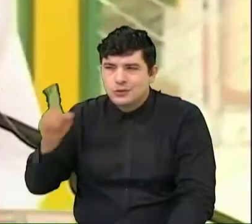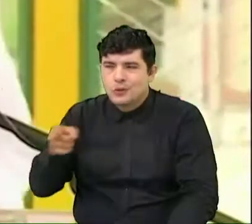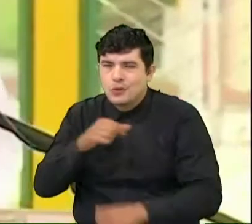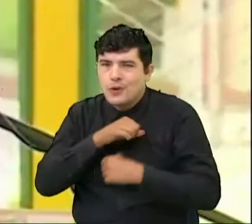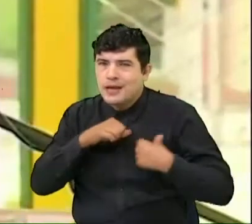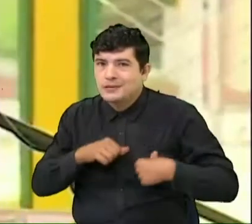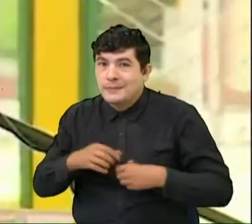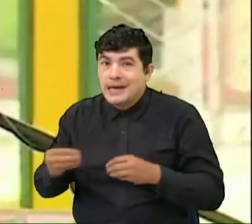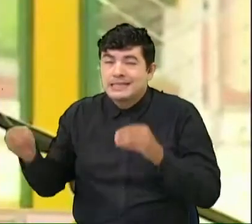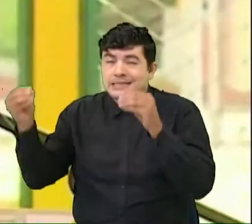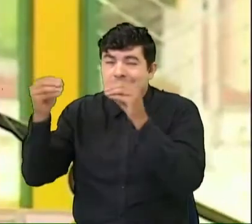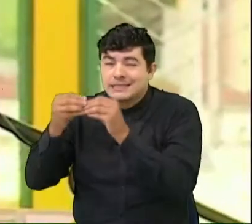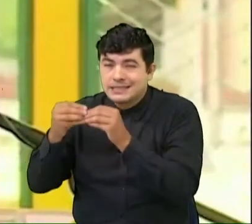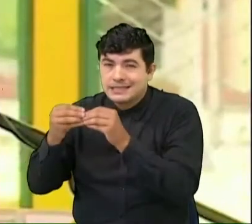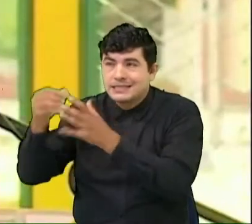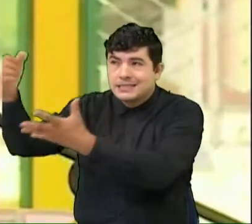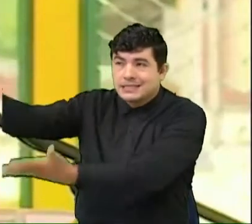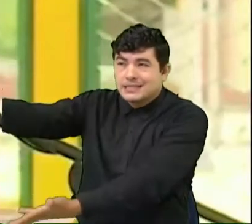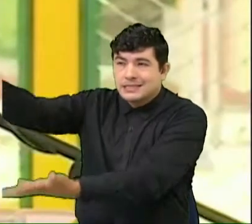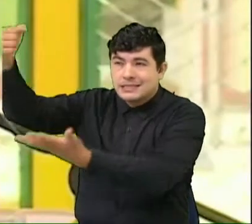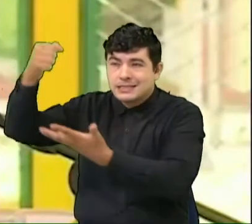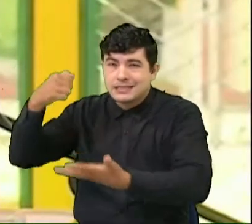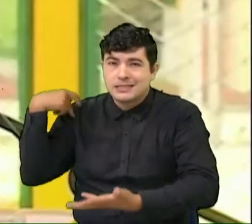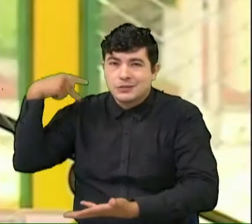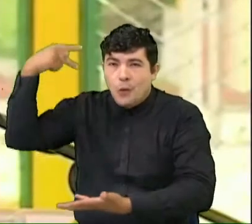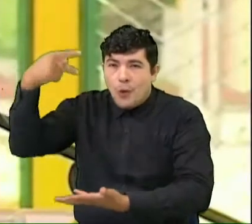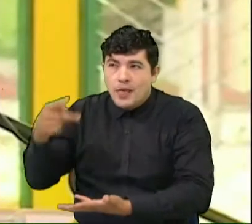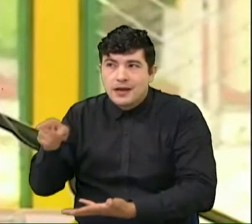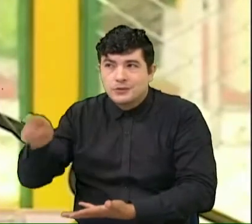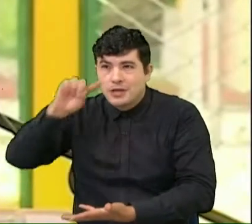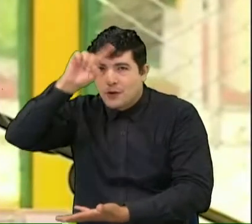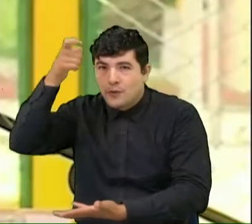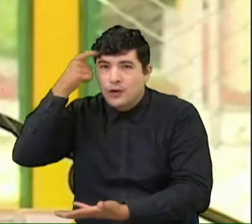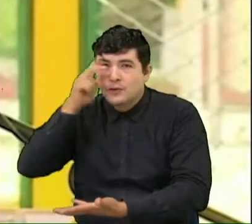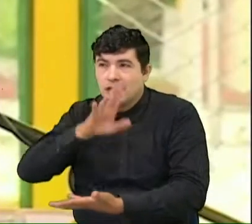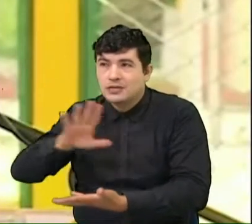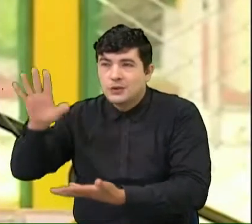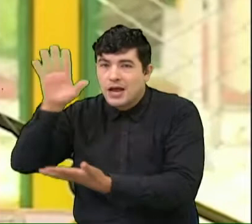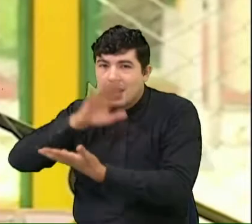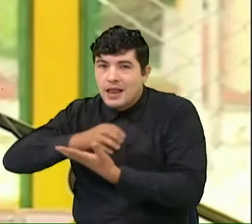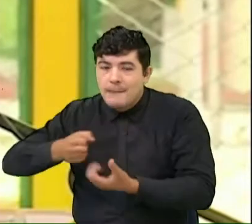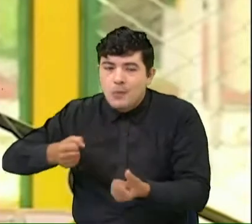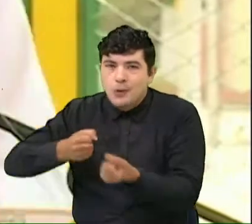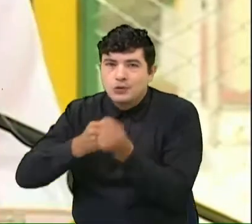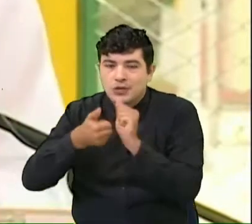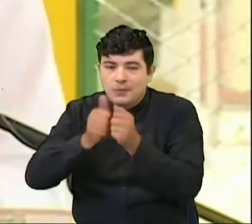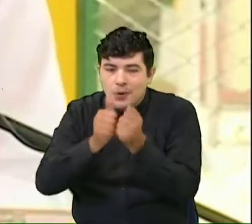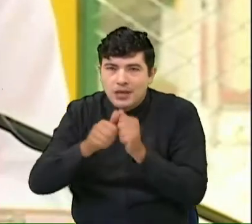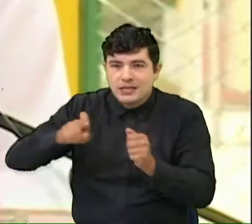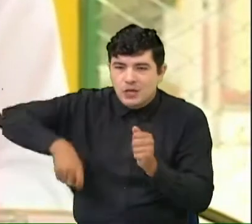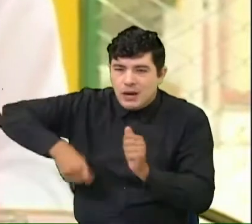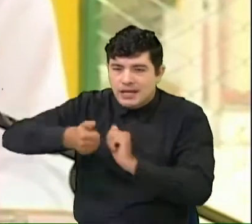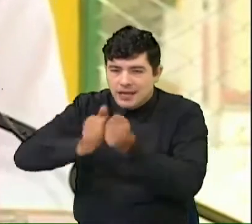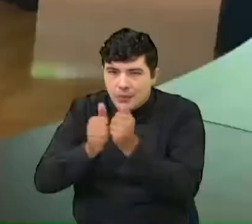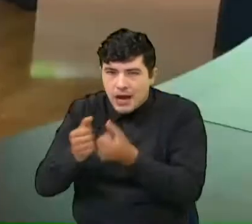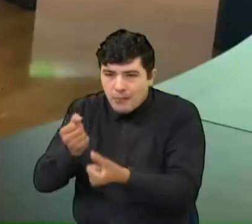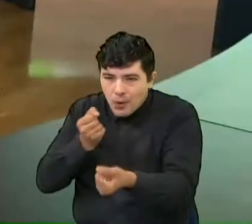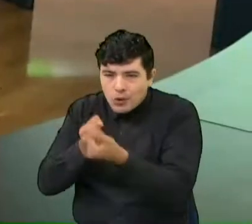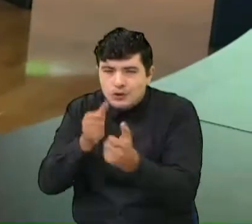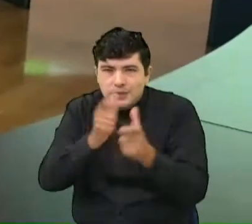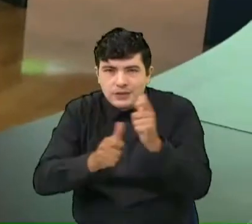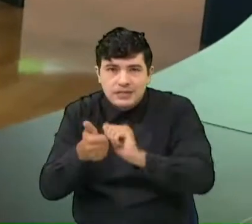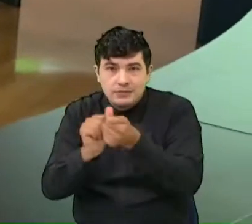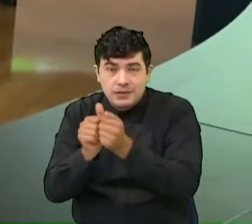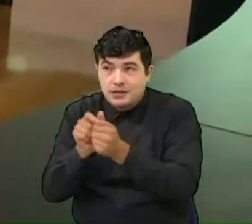inversión histórica en infraestructura deportiva, en escuelas deportivas, en apoyo a todos nuestros deportistas.